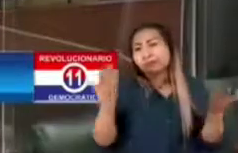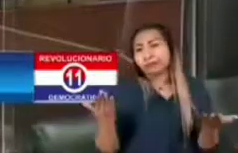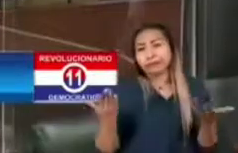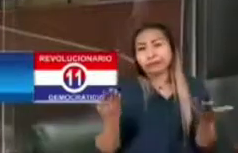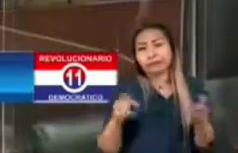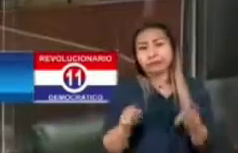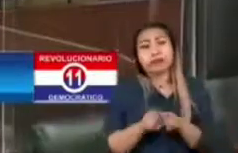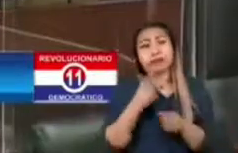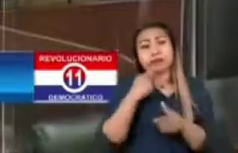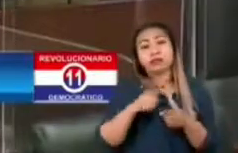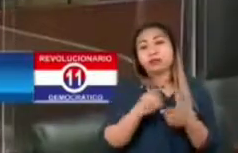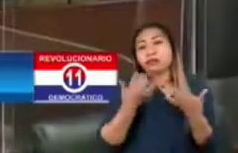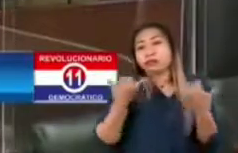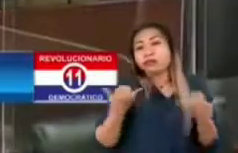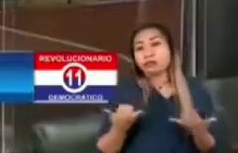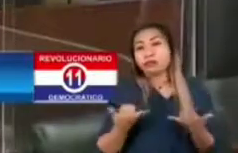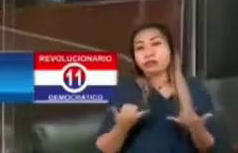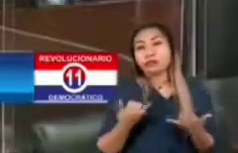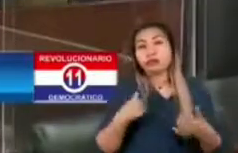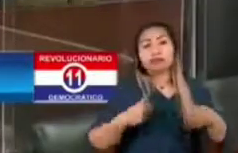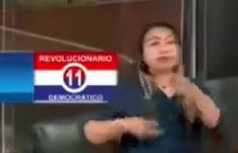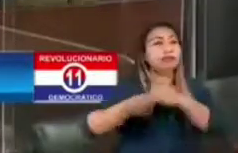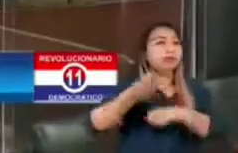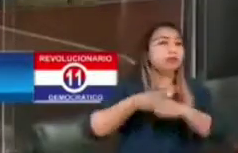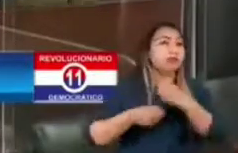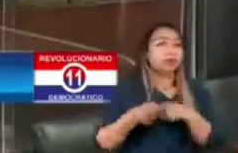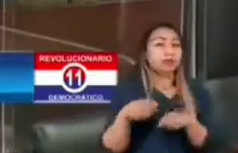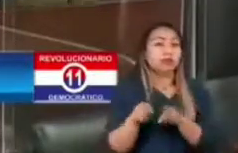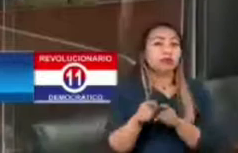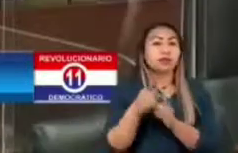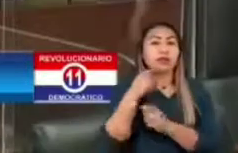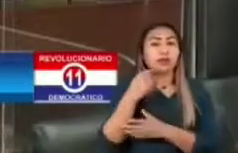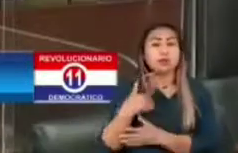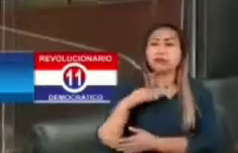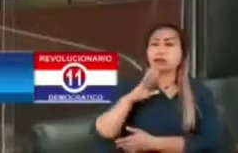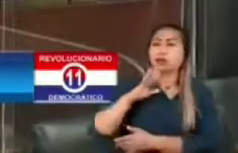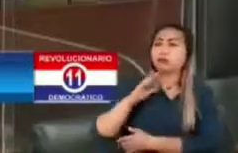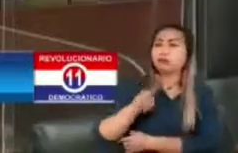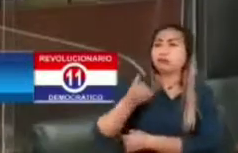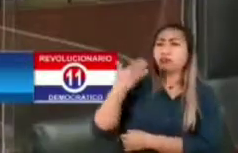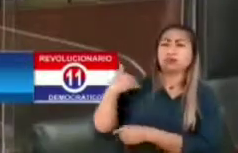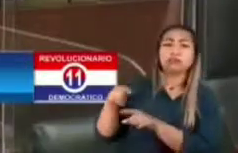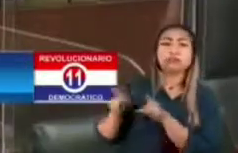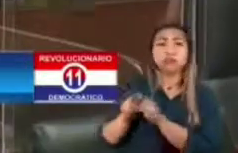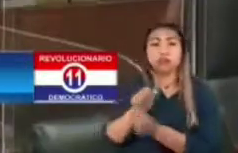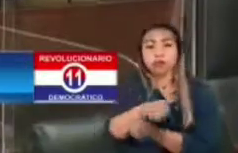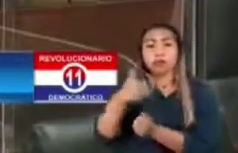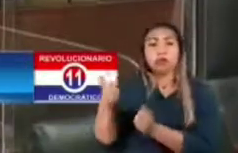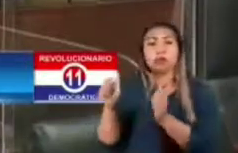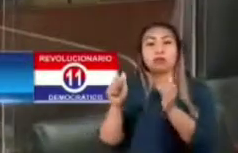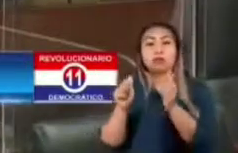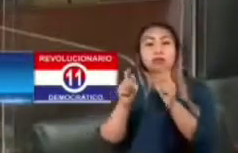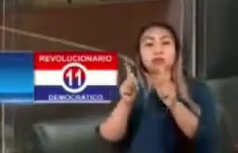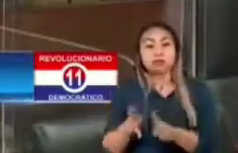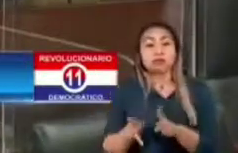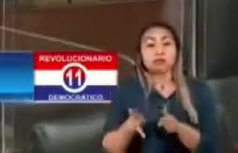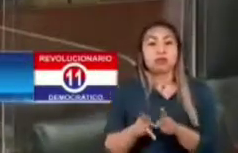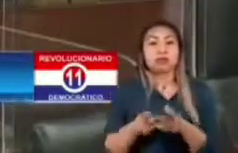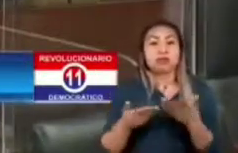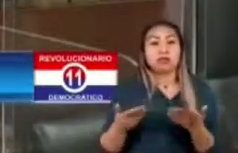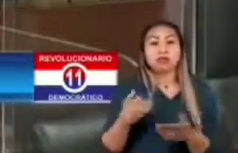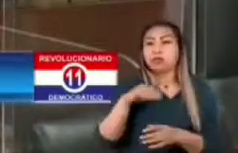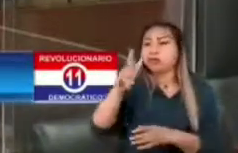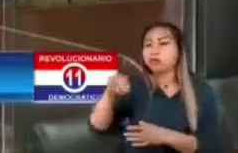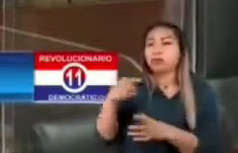ahora negocian a la espalda de los colonenses con la minera panamá que no le está dando